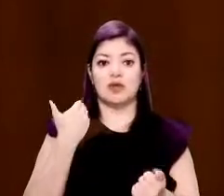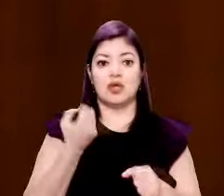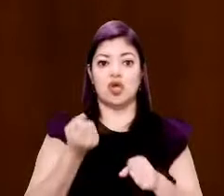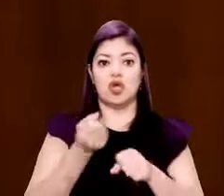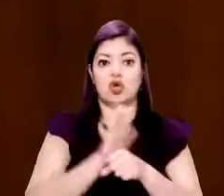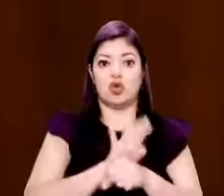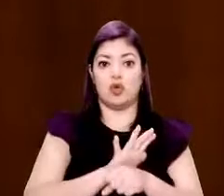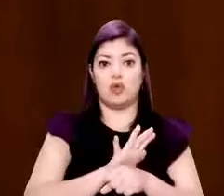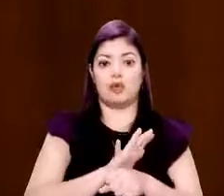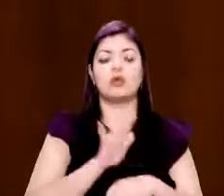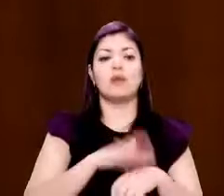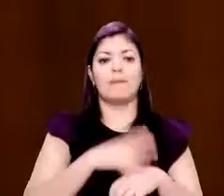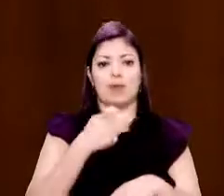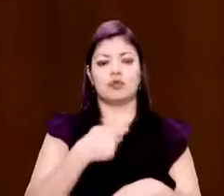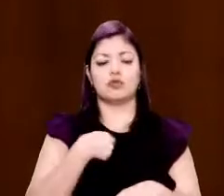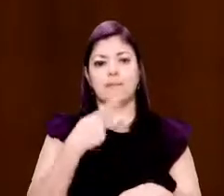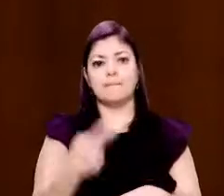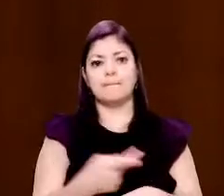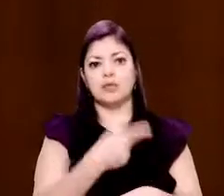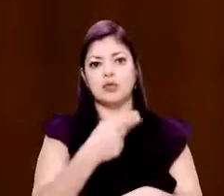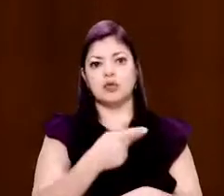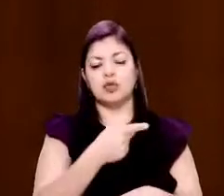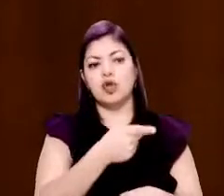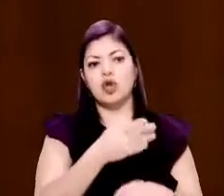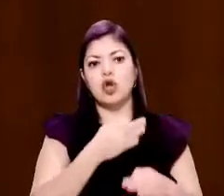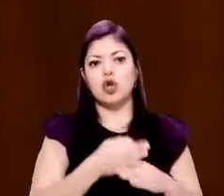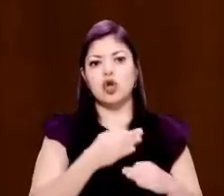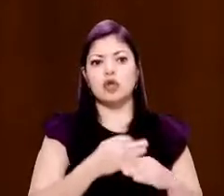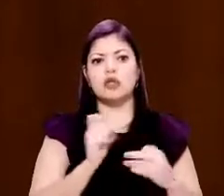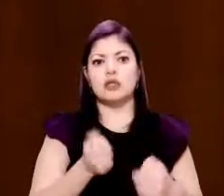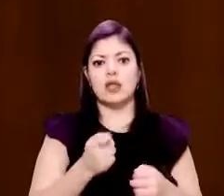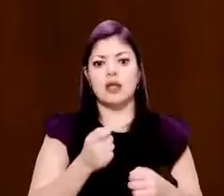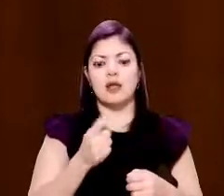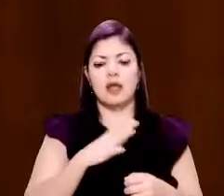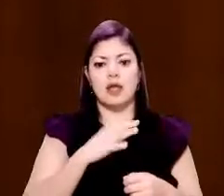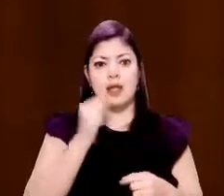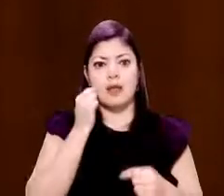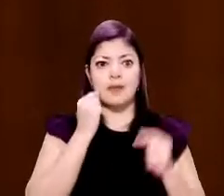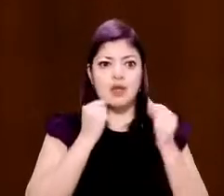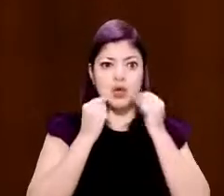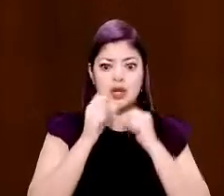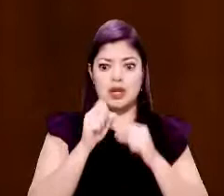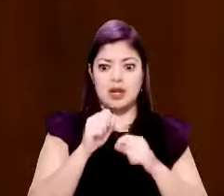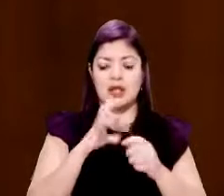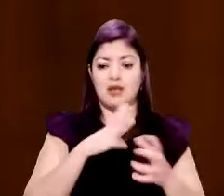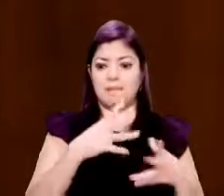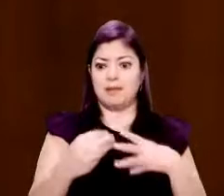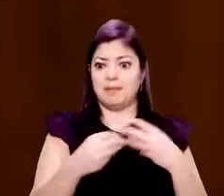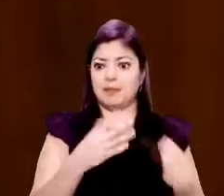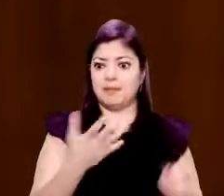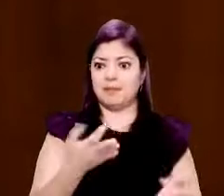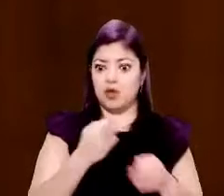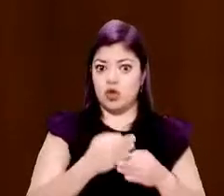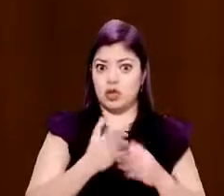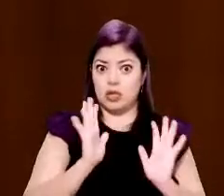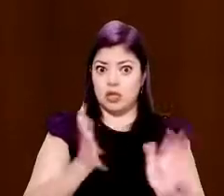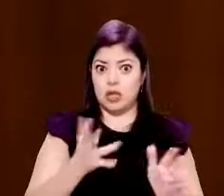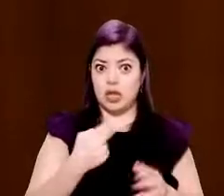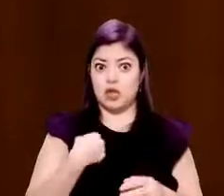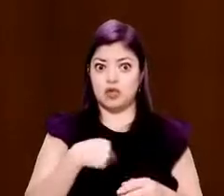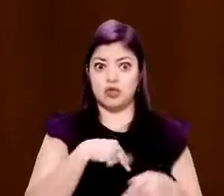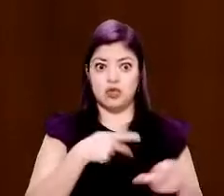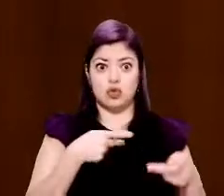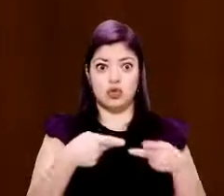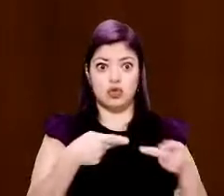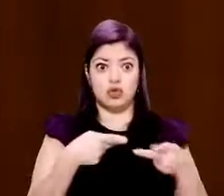pregunto, ¿cuál es el comportamiento actual de la viruela sísmica en el Estado de México? ¿Qué acciones estamos preparando al respecto